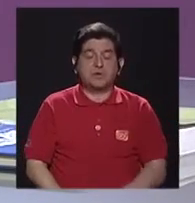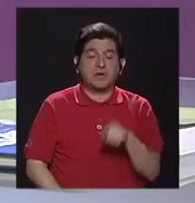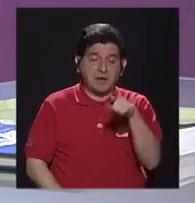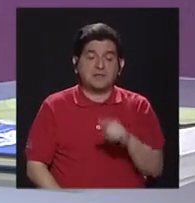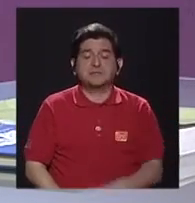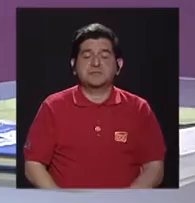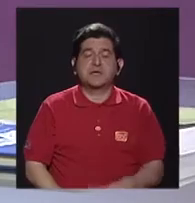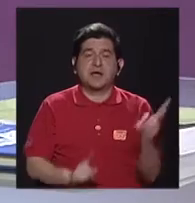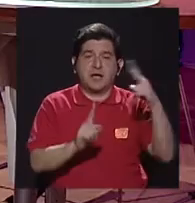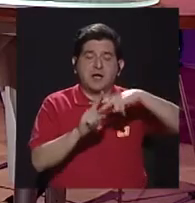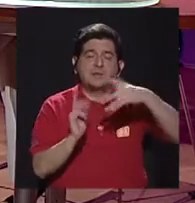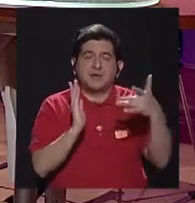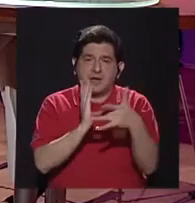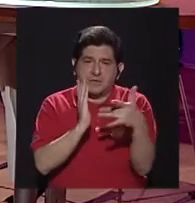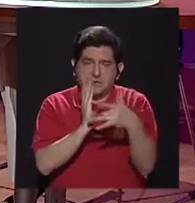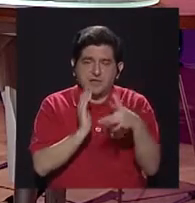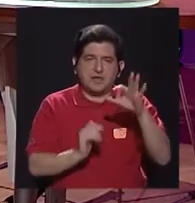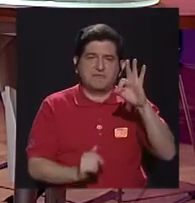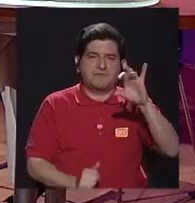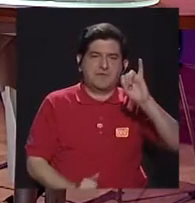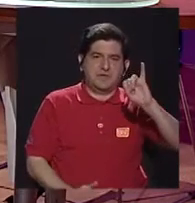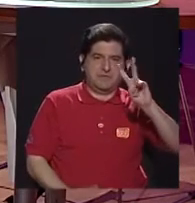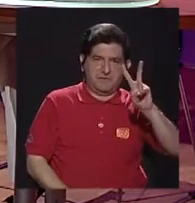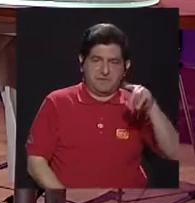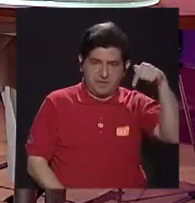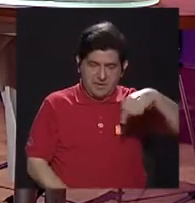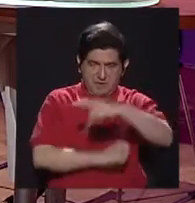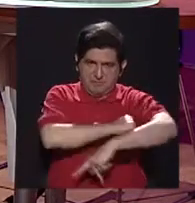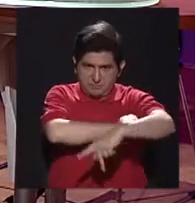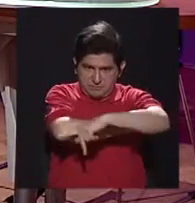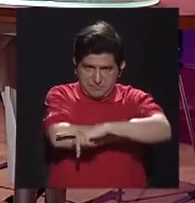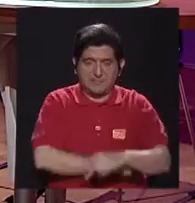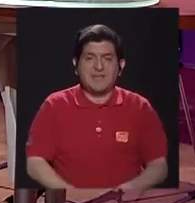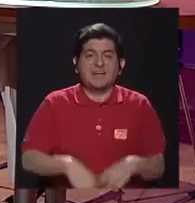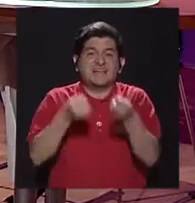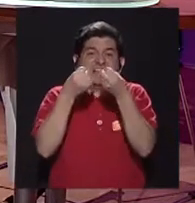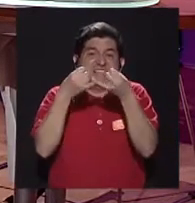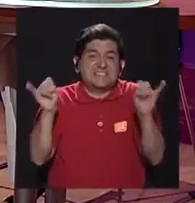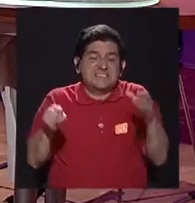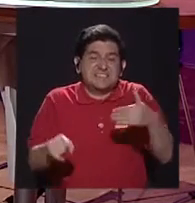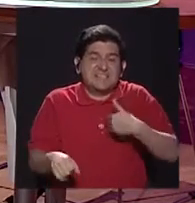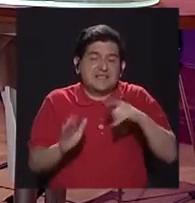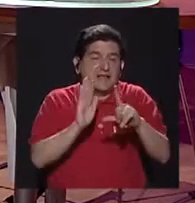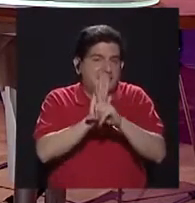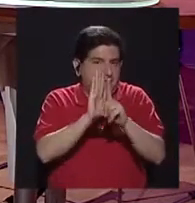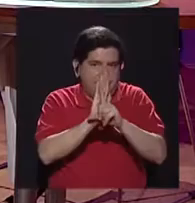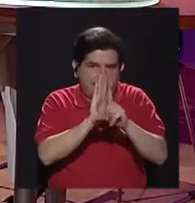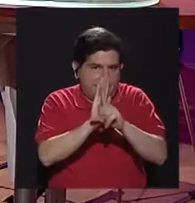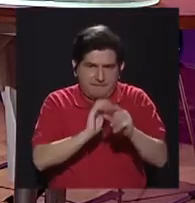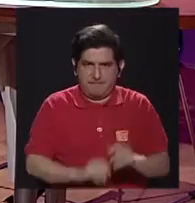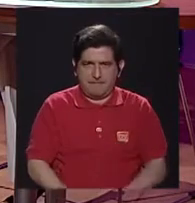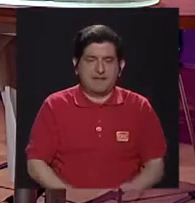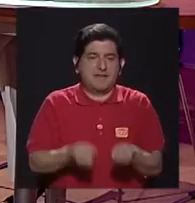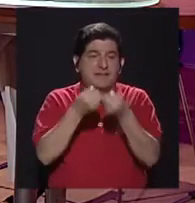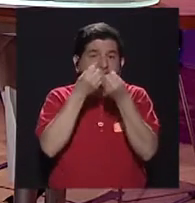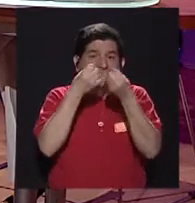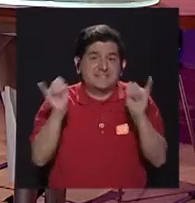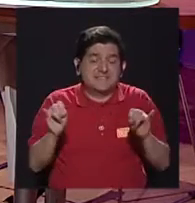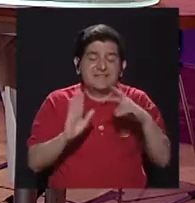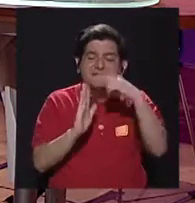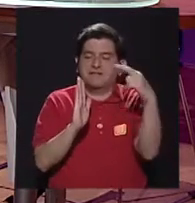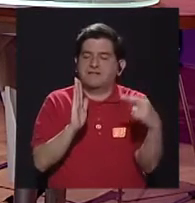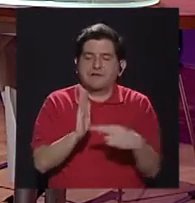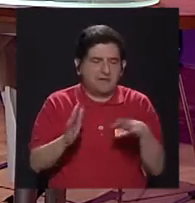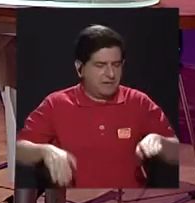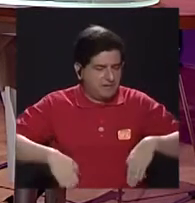práctica de la técnica de fertilización in vitro en nuestro país, sin que existiese una ley y sin que existiese un